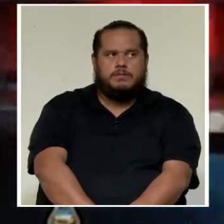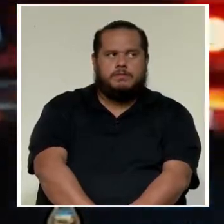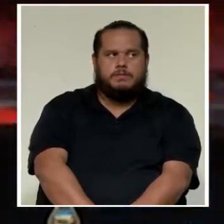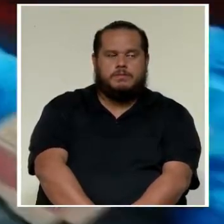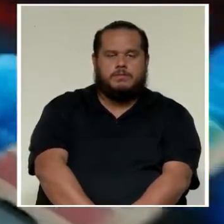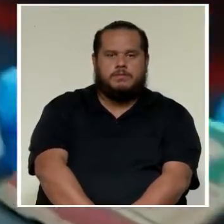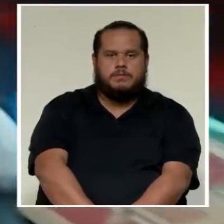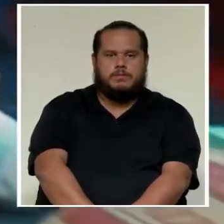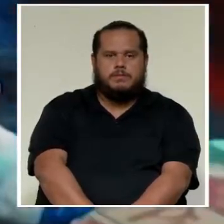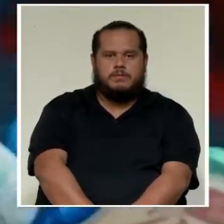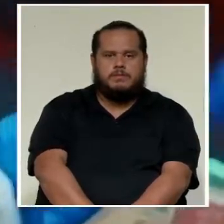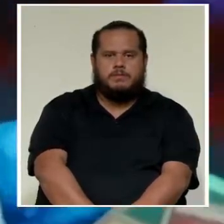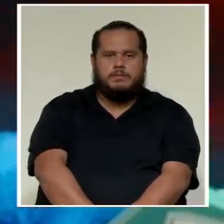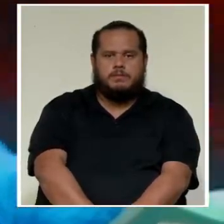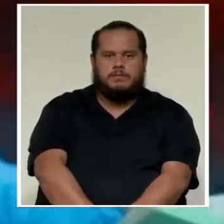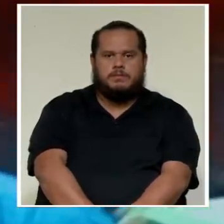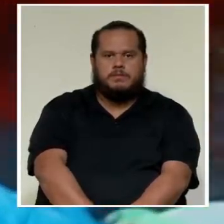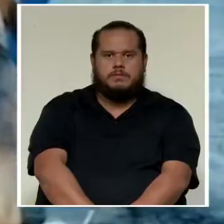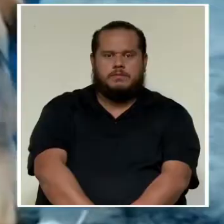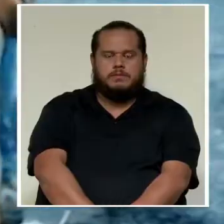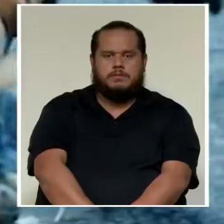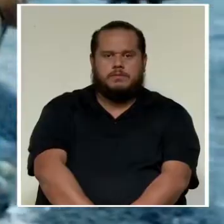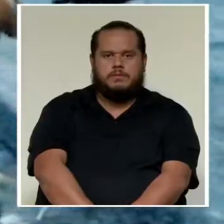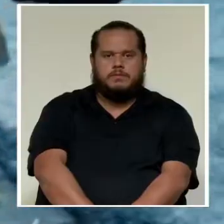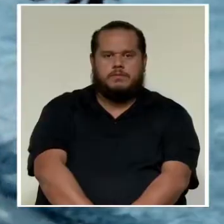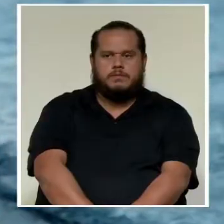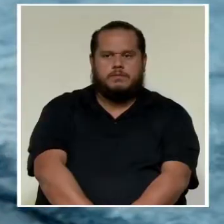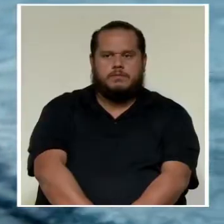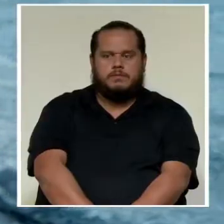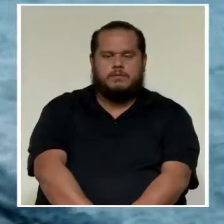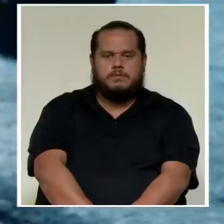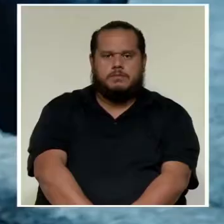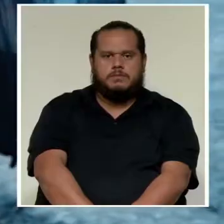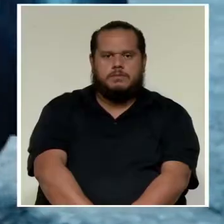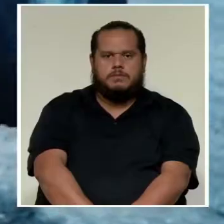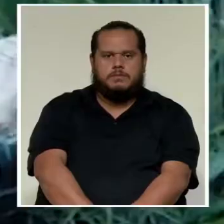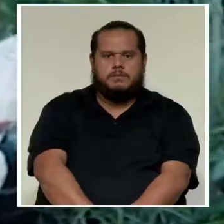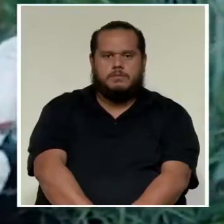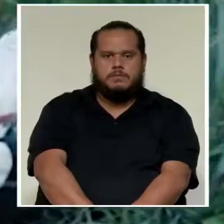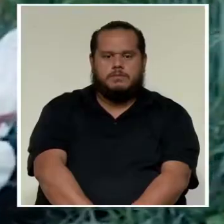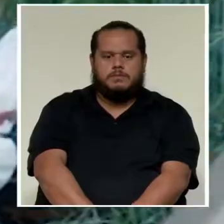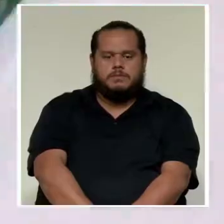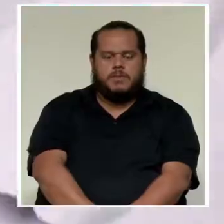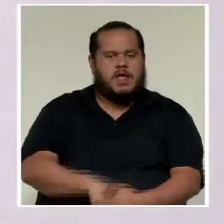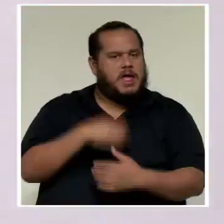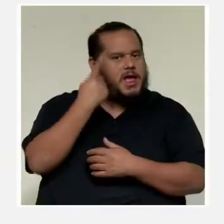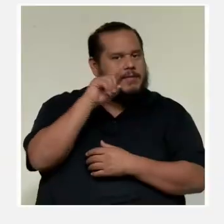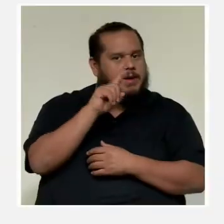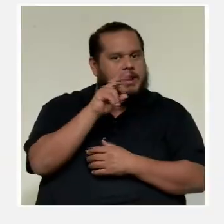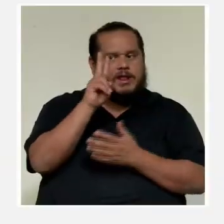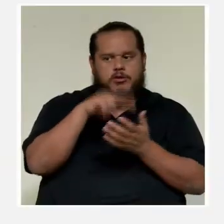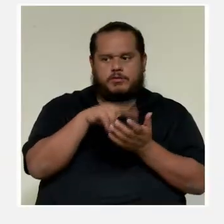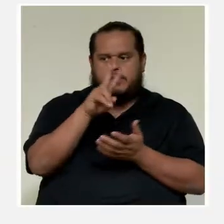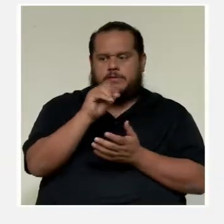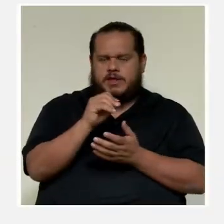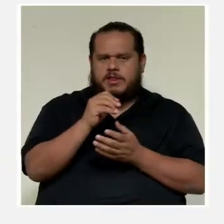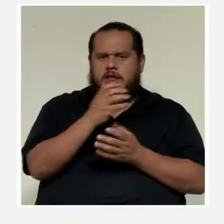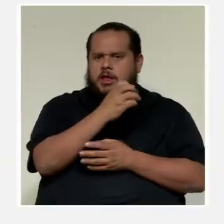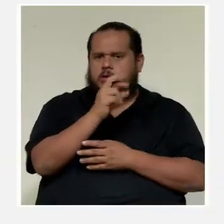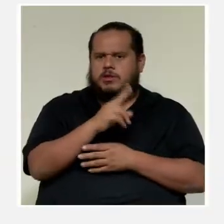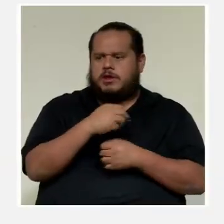Para el 2020, Costa Rica generó